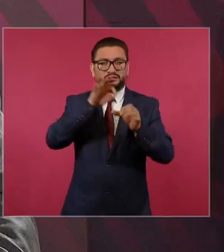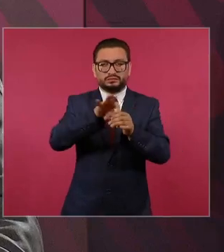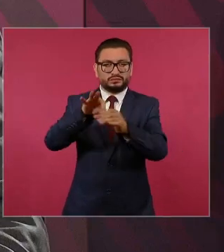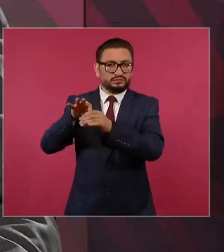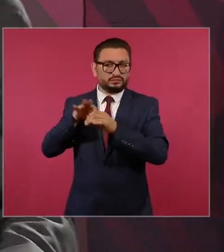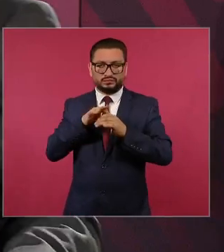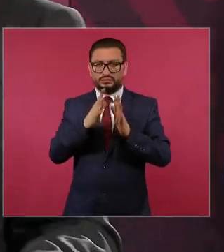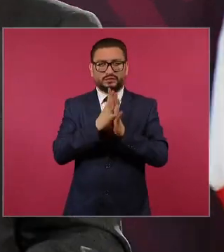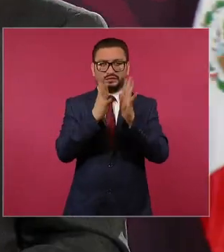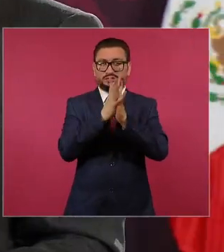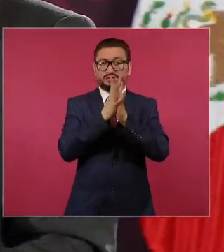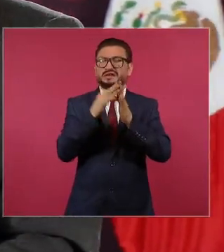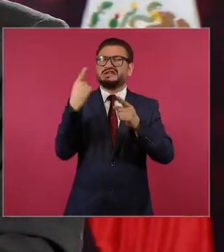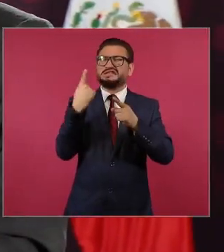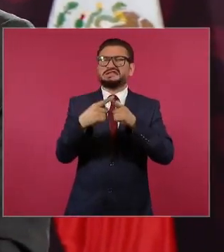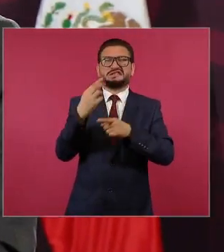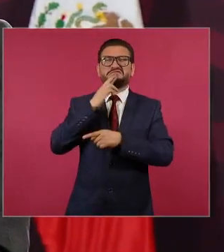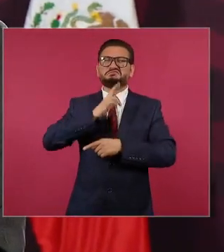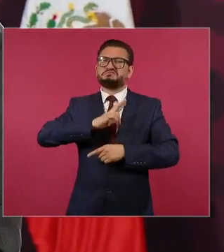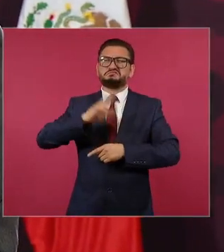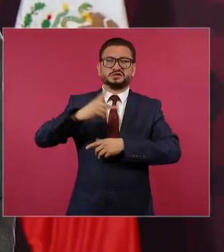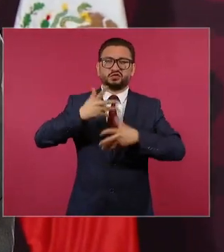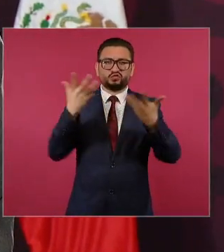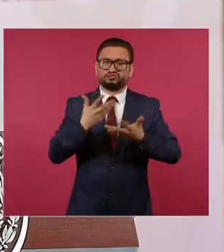fueron los ciudadanos, fue el pueblo.